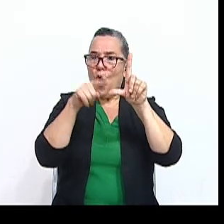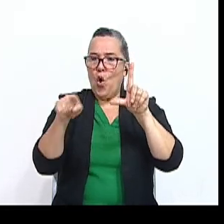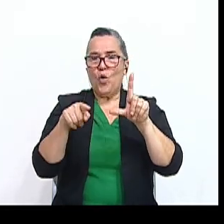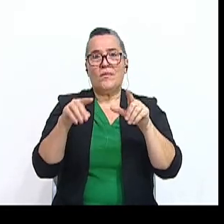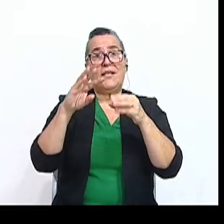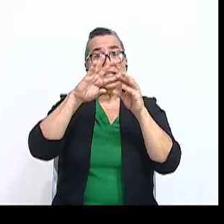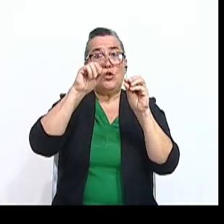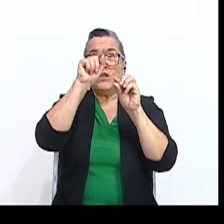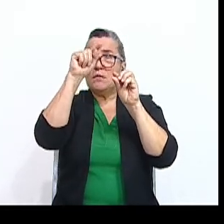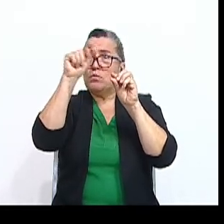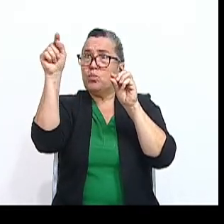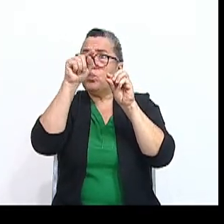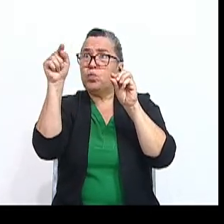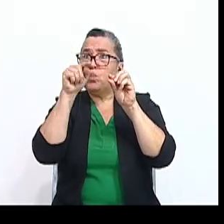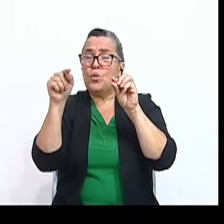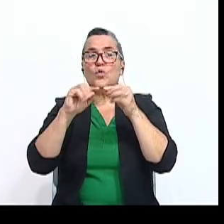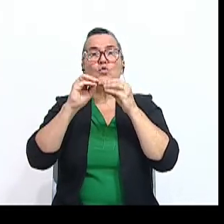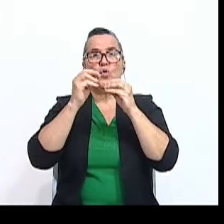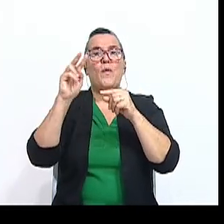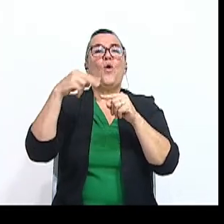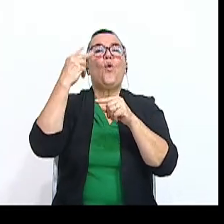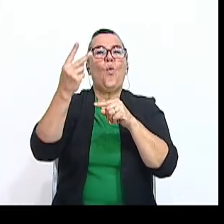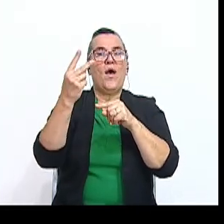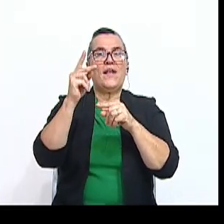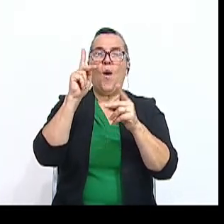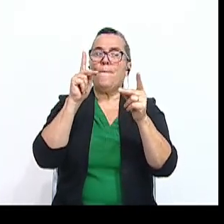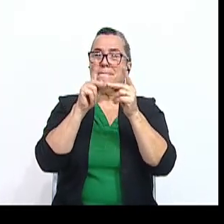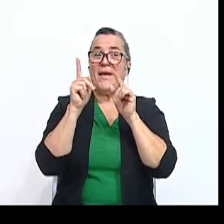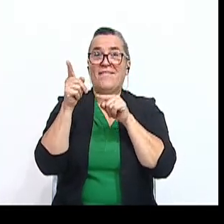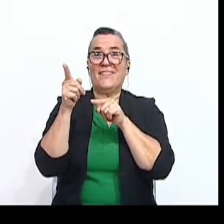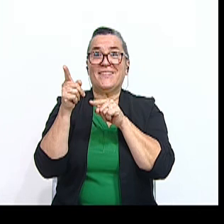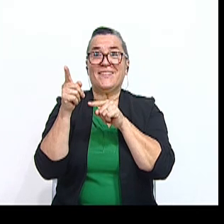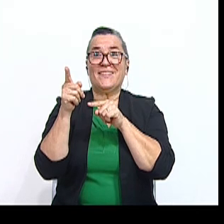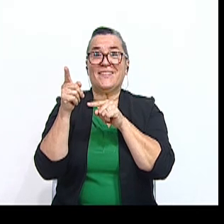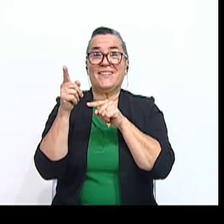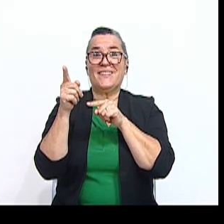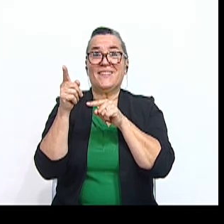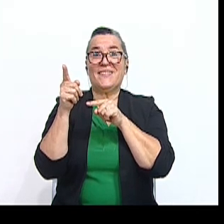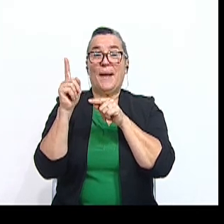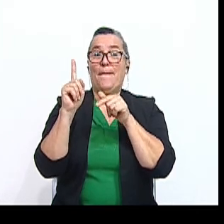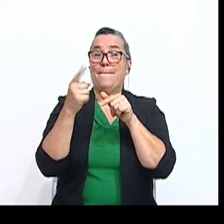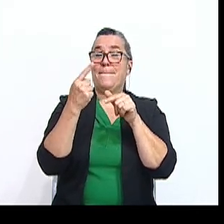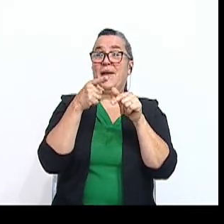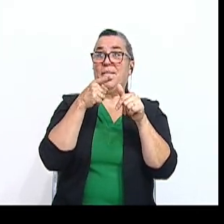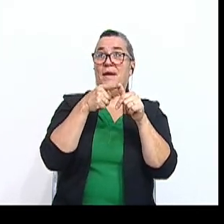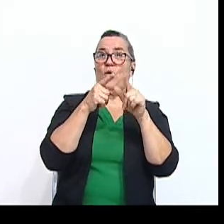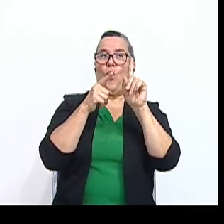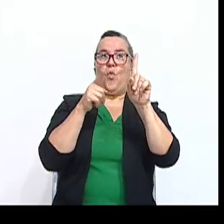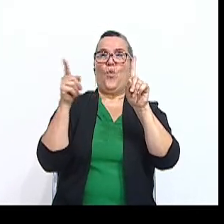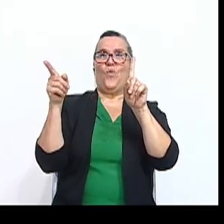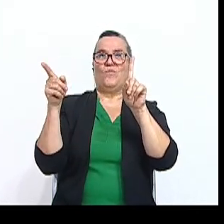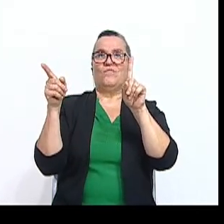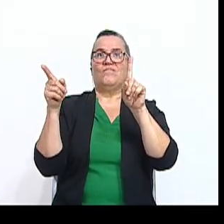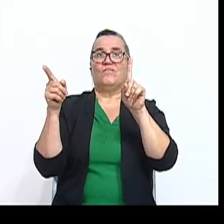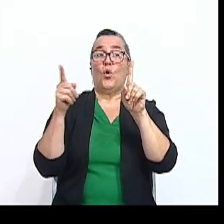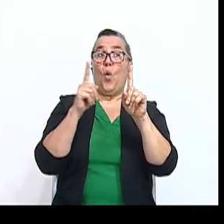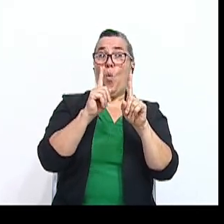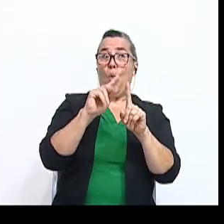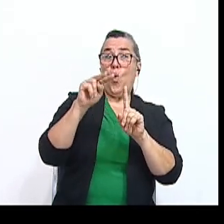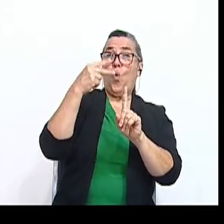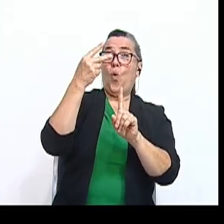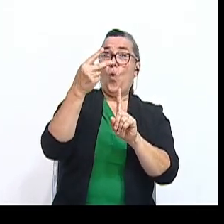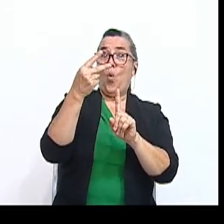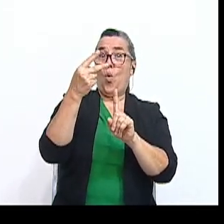que nos quede es un número cuadrado perfecto. El primer número cuadrado es el 1. 1 por